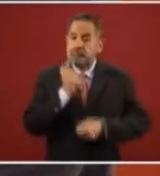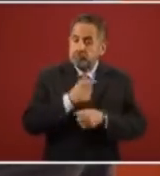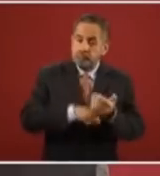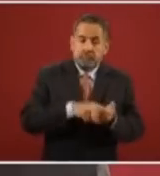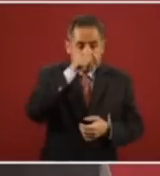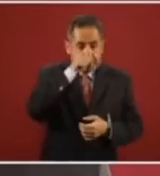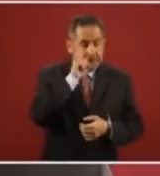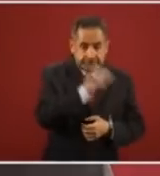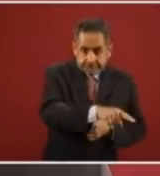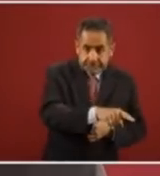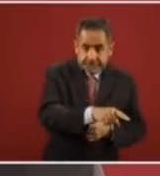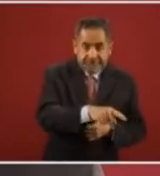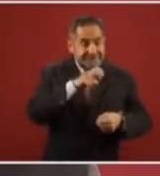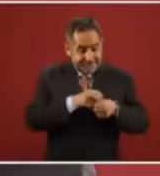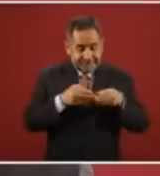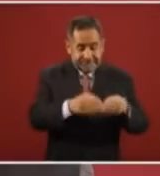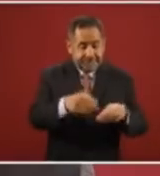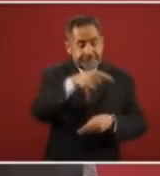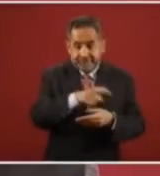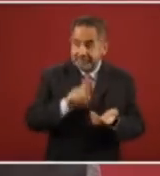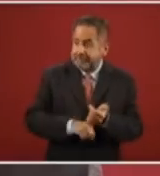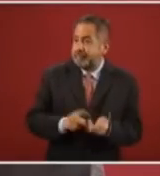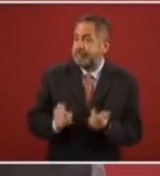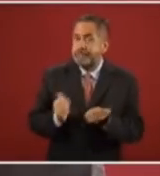de combustibles en puertos.